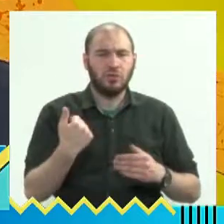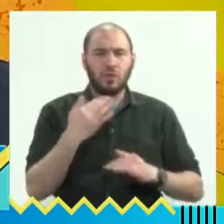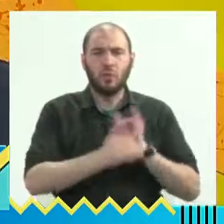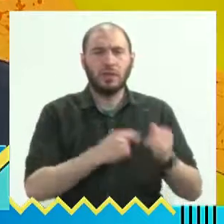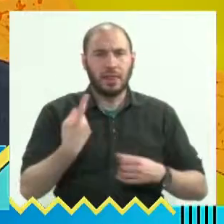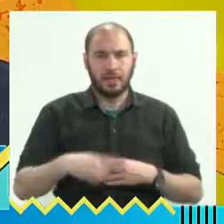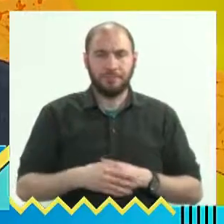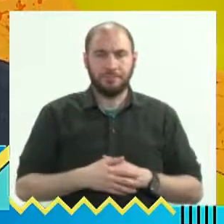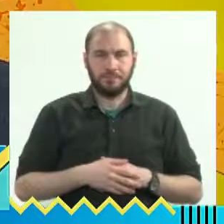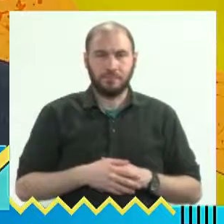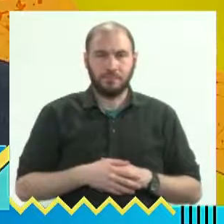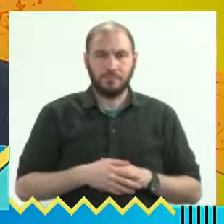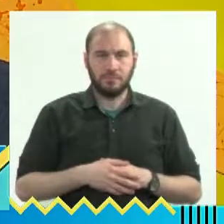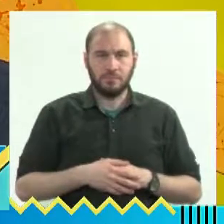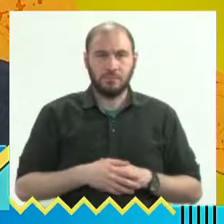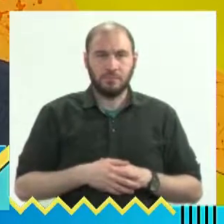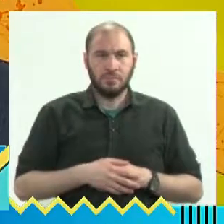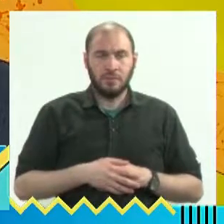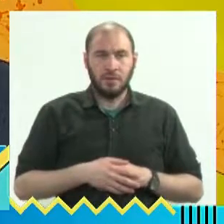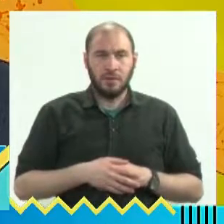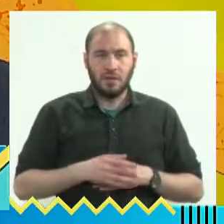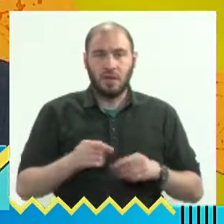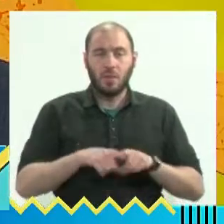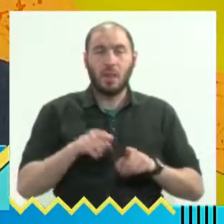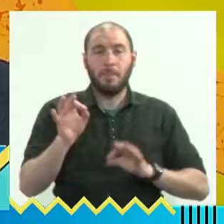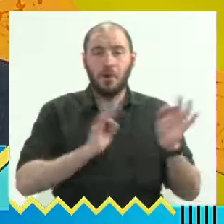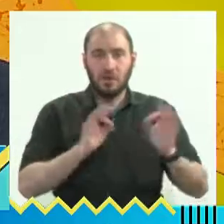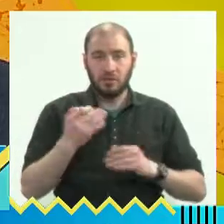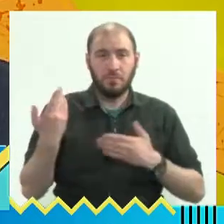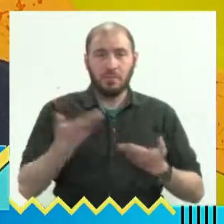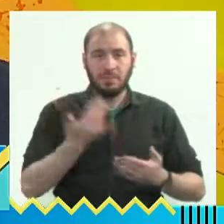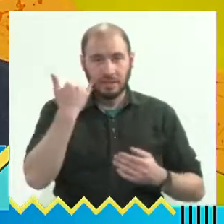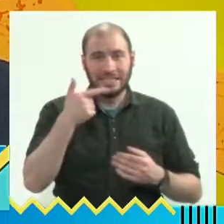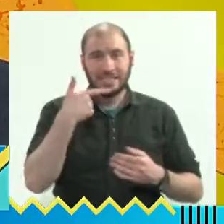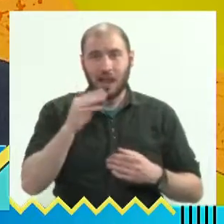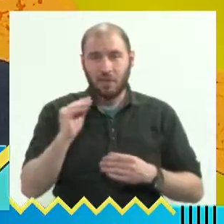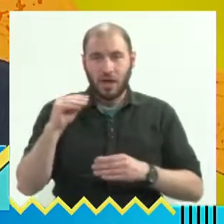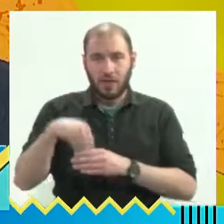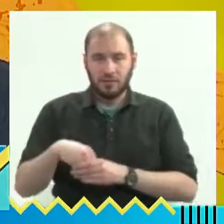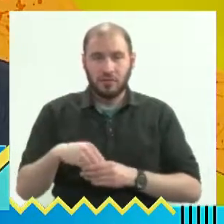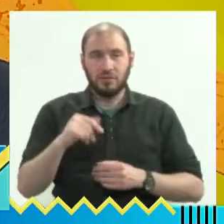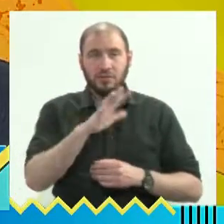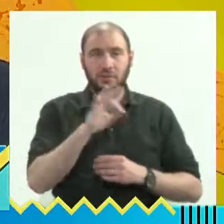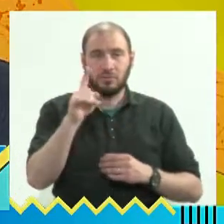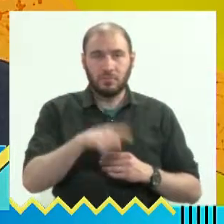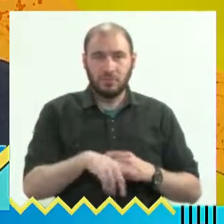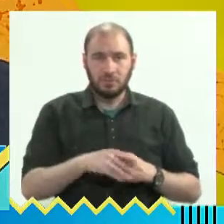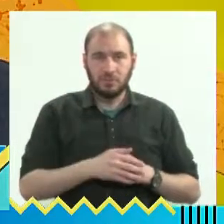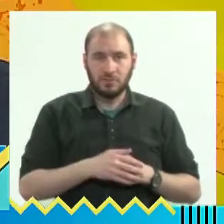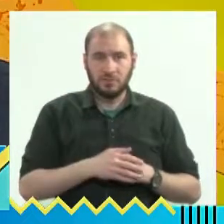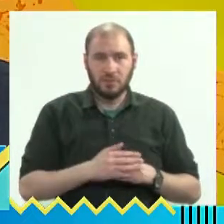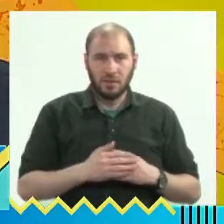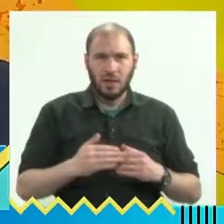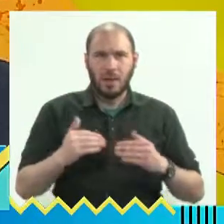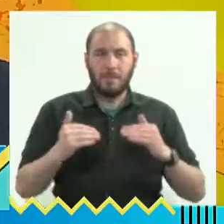planteamos es que en consonancia con un proyecto que ya hemos presentado en el Senado, que el 50% no podía ser a la vez